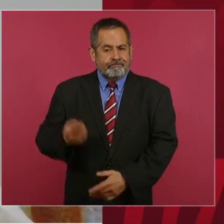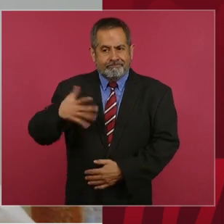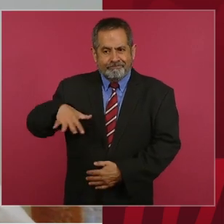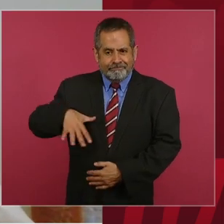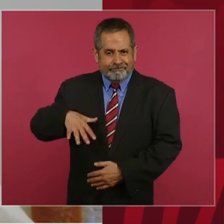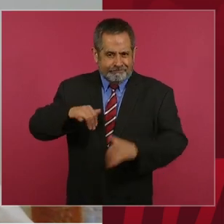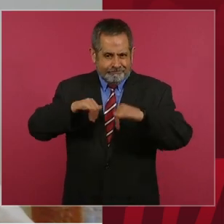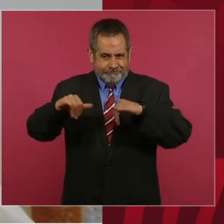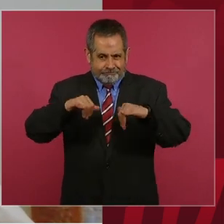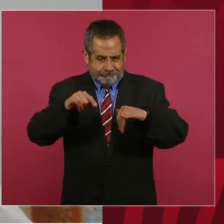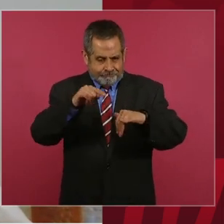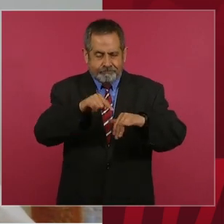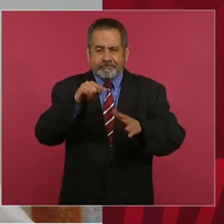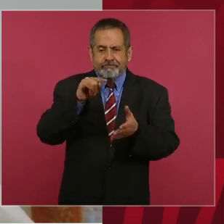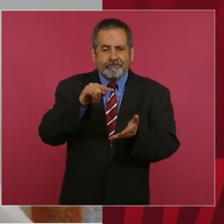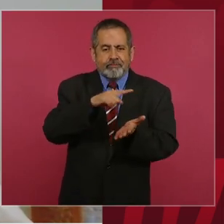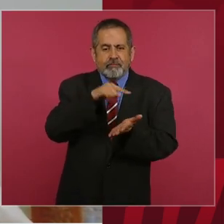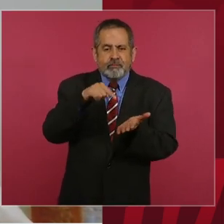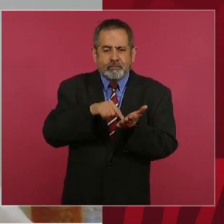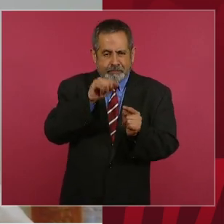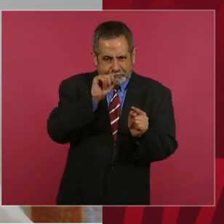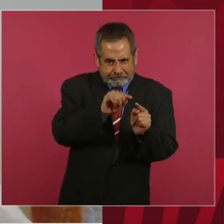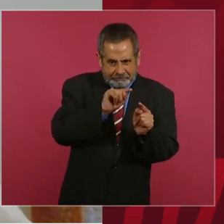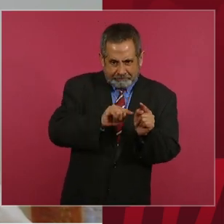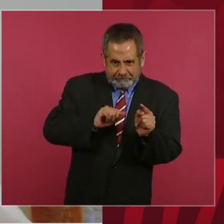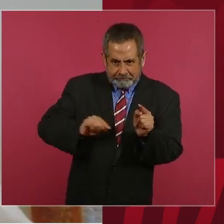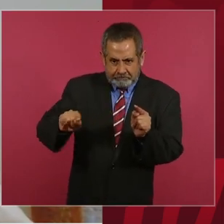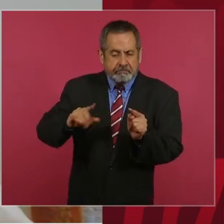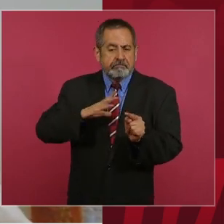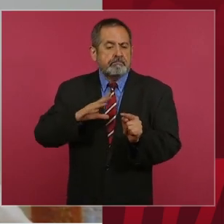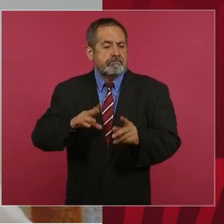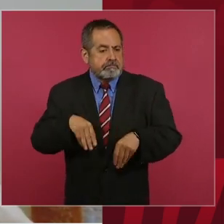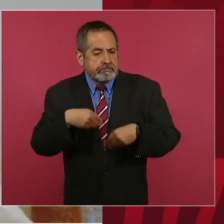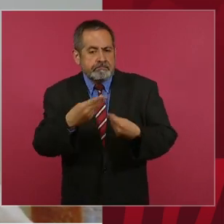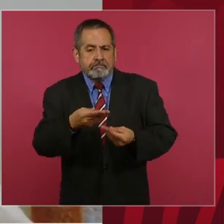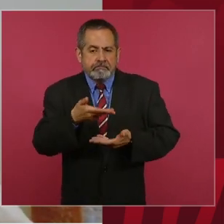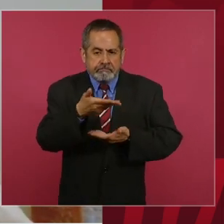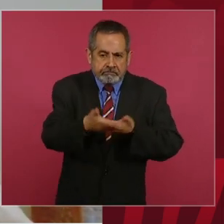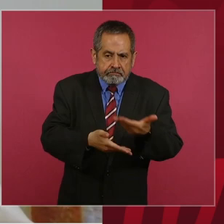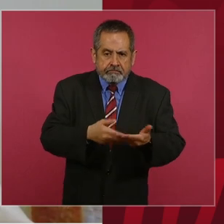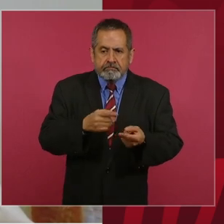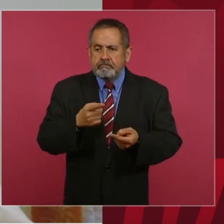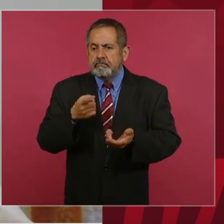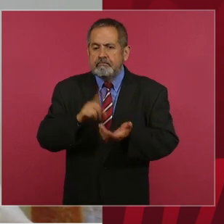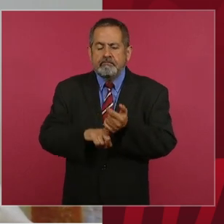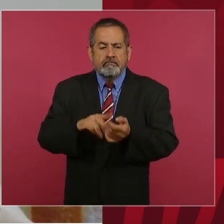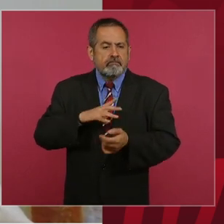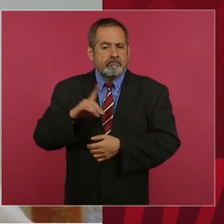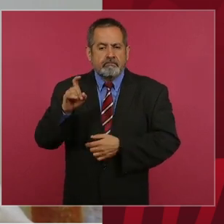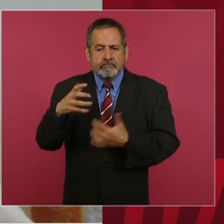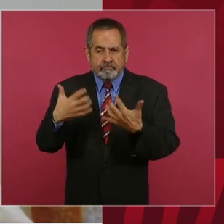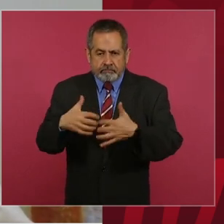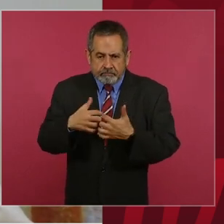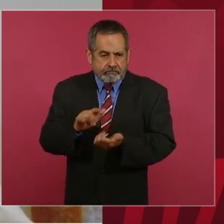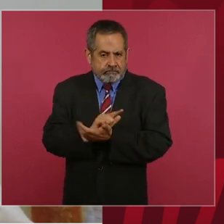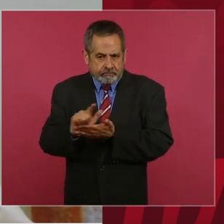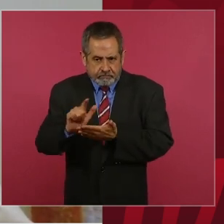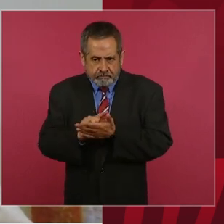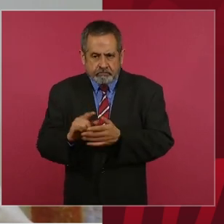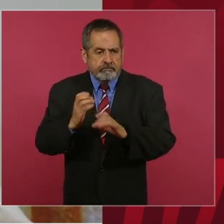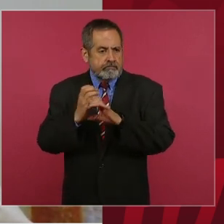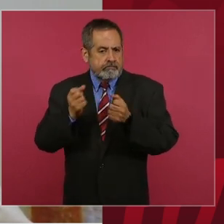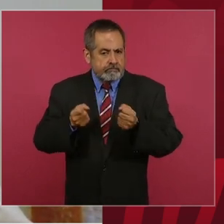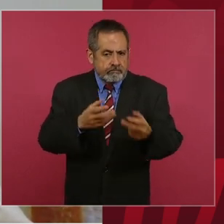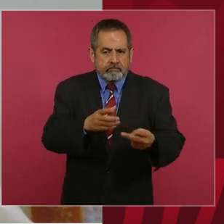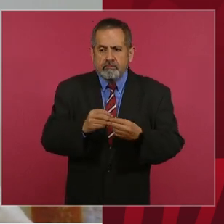servicios que estamos entregando a la población. Representa o una planta potabilizadora, una pipa o tal vez una